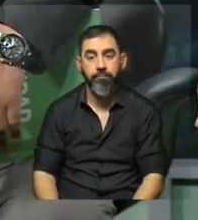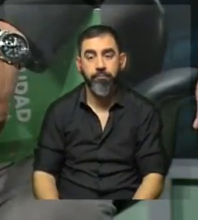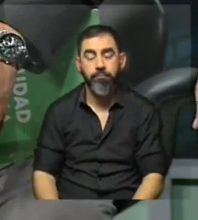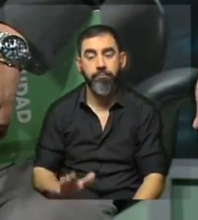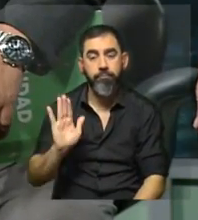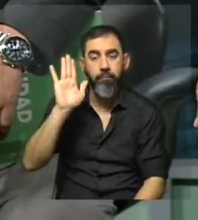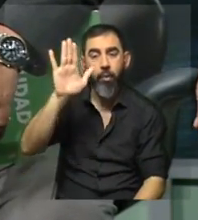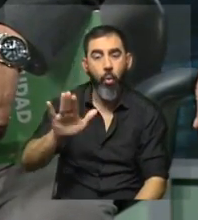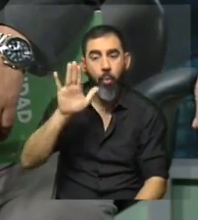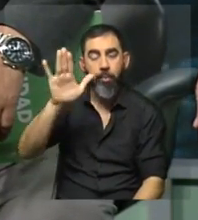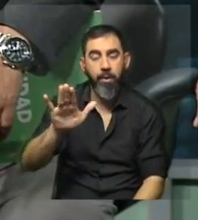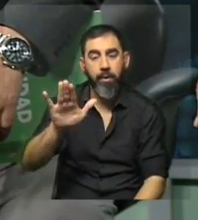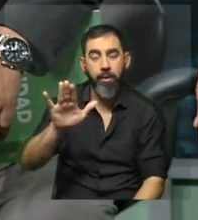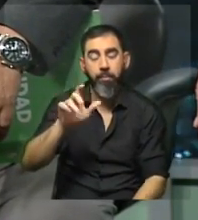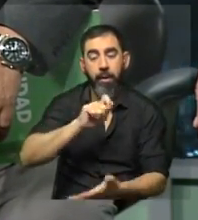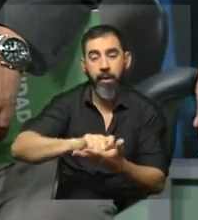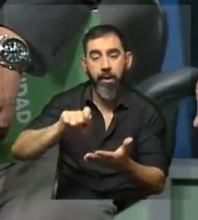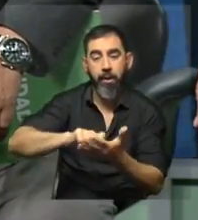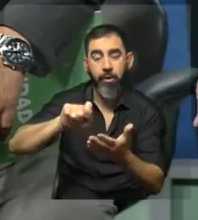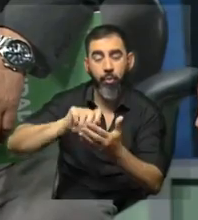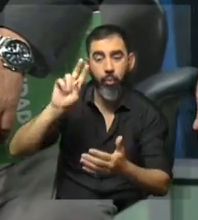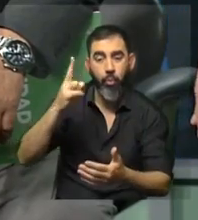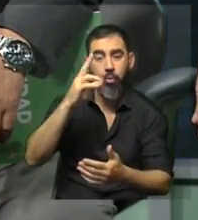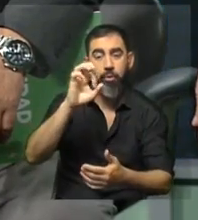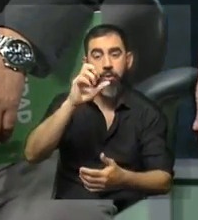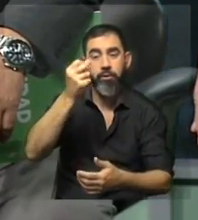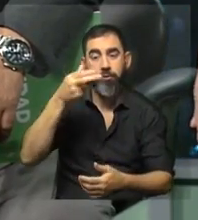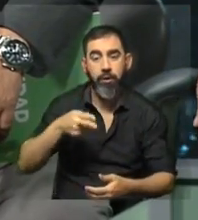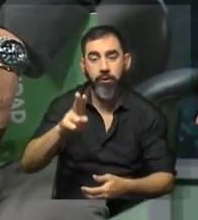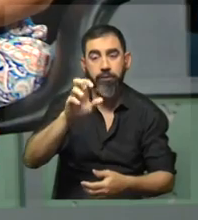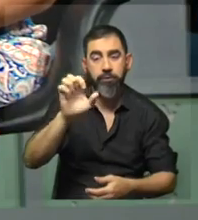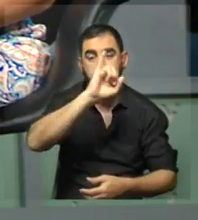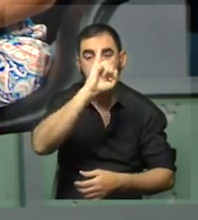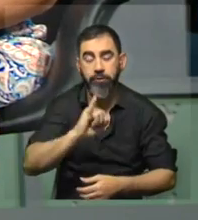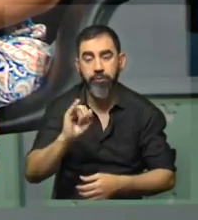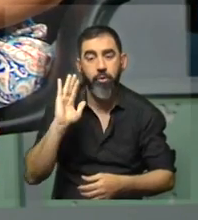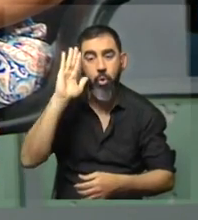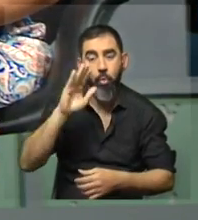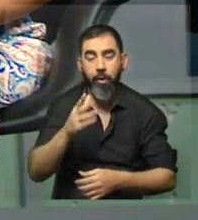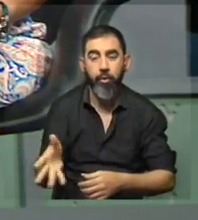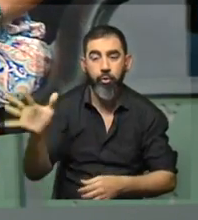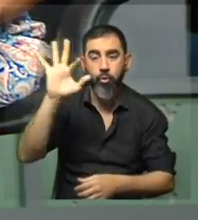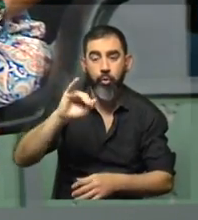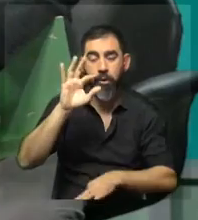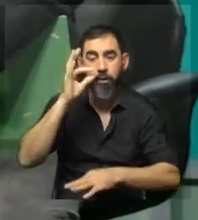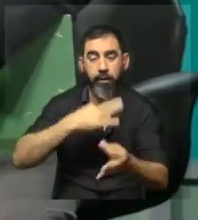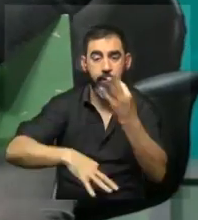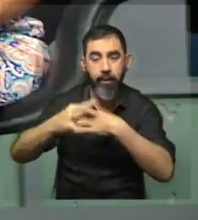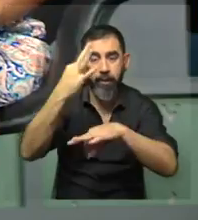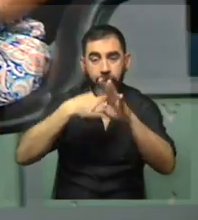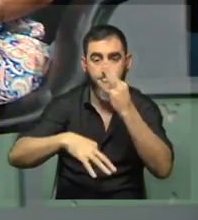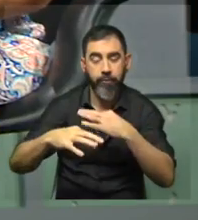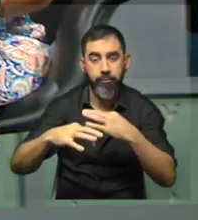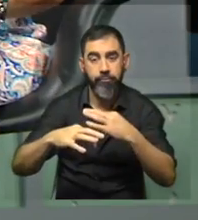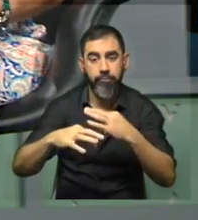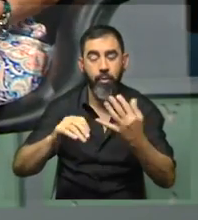el homenaje para el gran dramaturgo oriental Florencio Sánchez. Que tiene su homenaje todos los días en ese teatro maravilloso que es sostenido